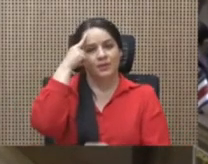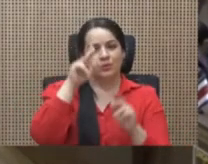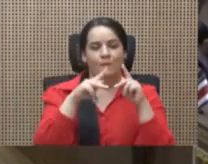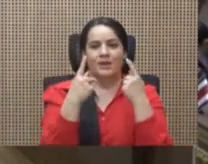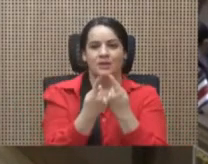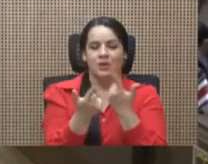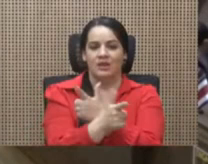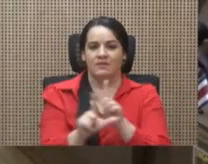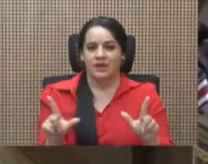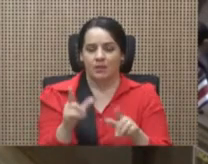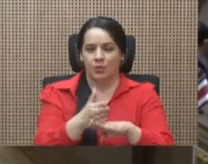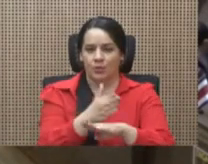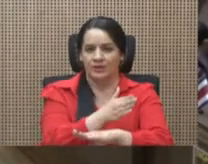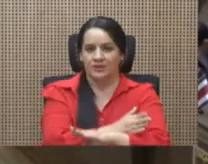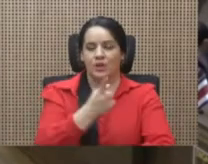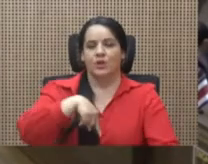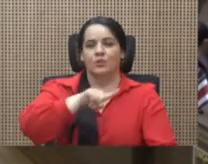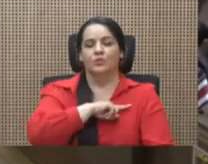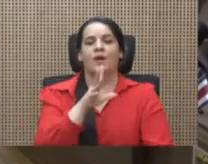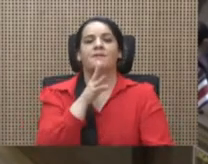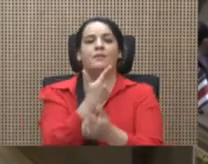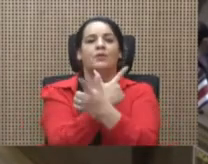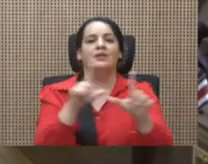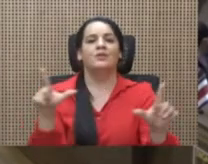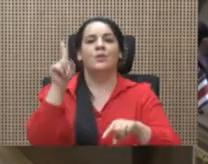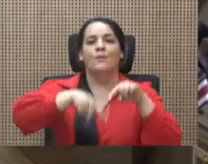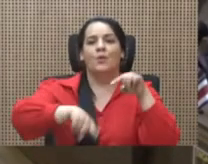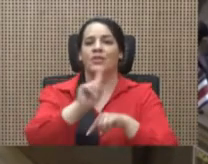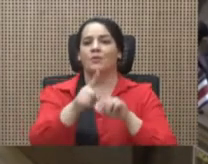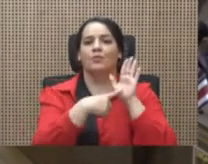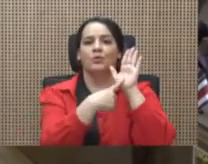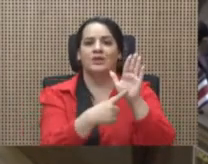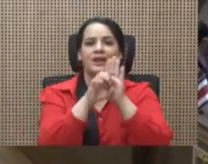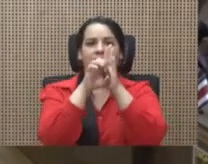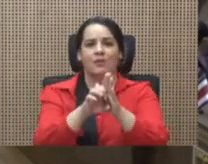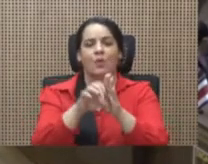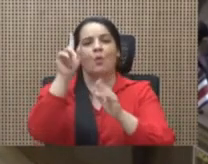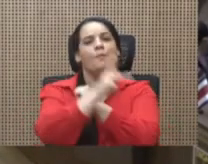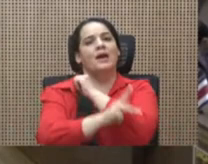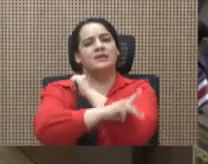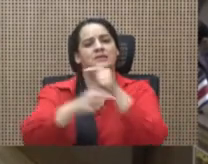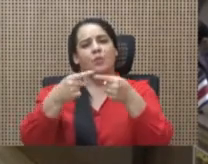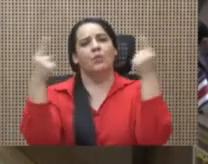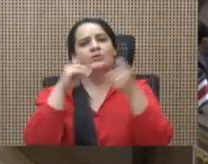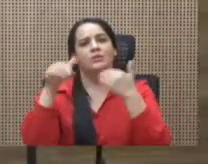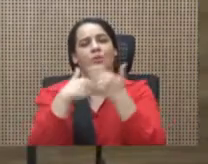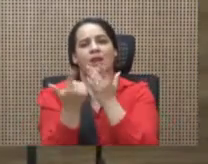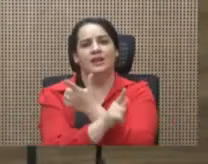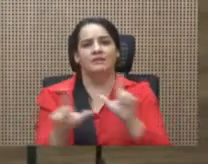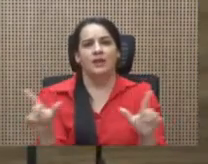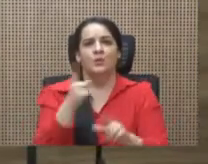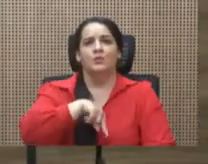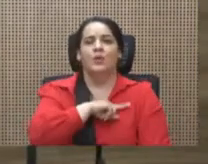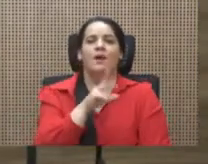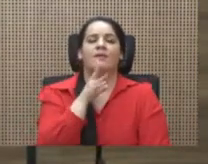Liberal Progresista, que si hablamos de libertad, no podemos dar como ejemplo un país que va en contra de todas las libertades. Si estamos